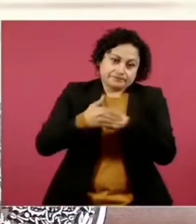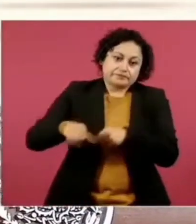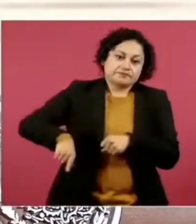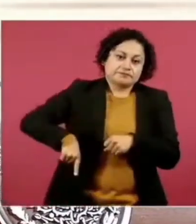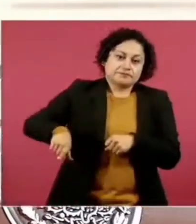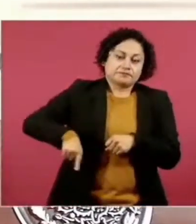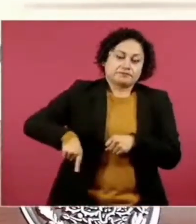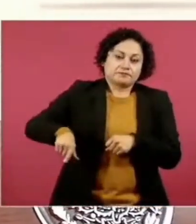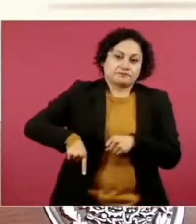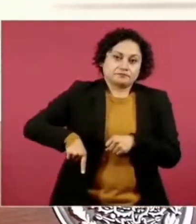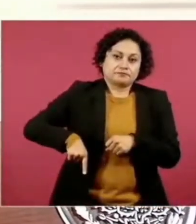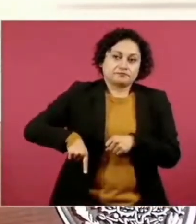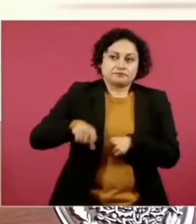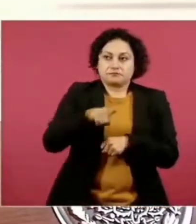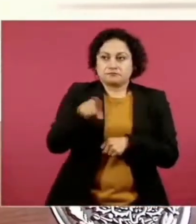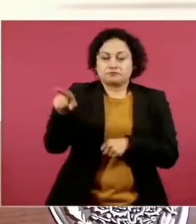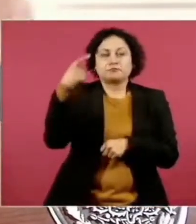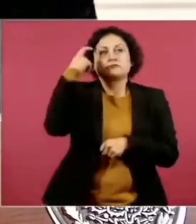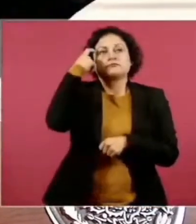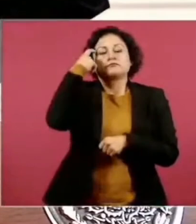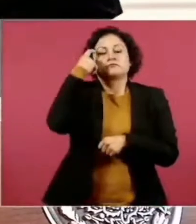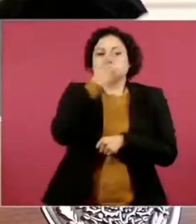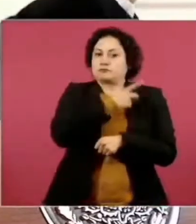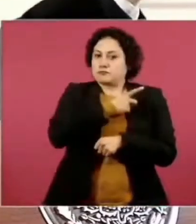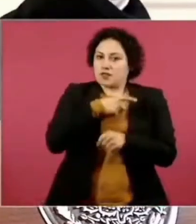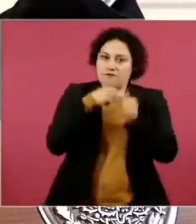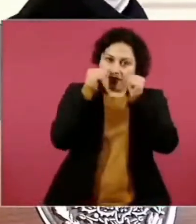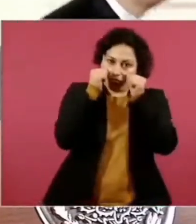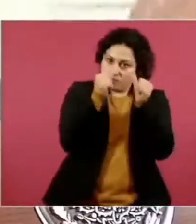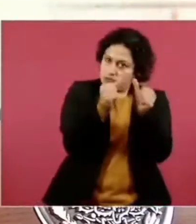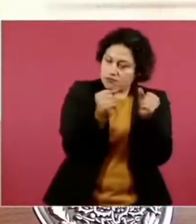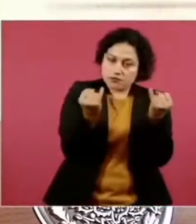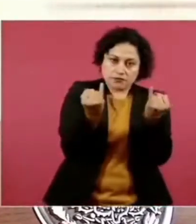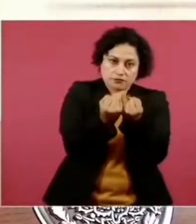sensible, que no sea